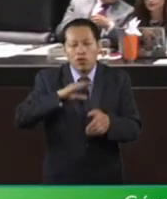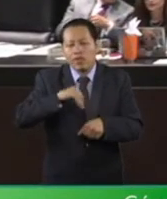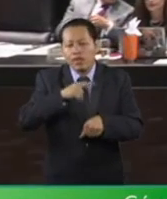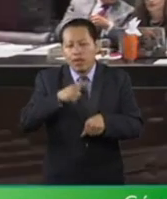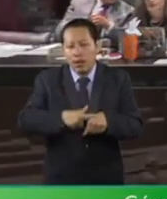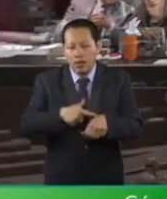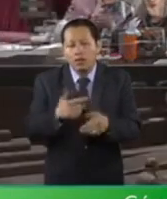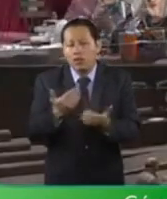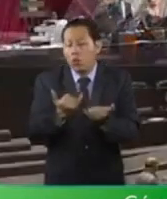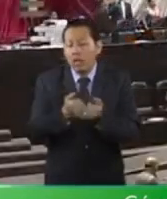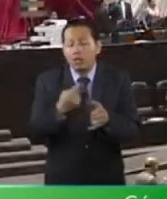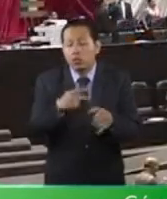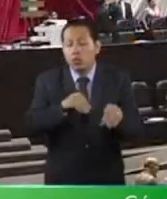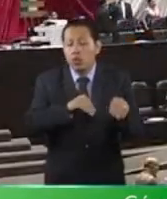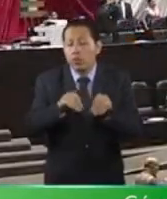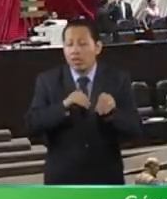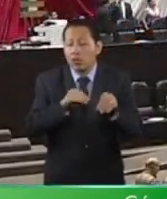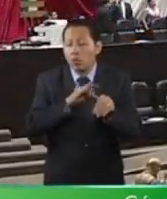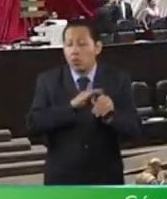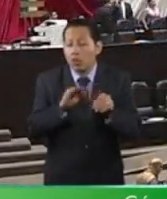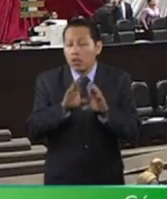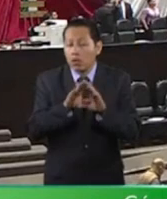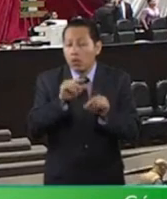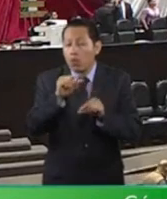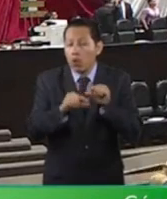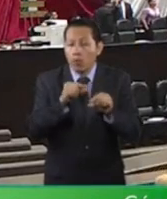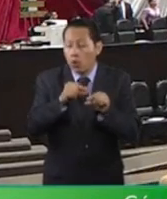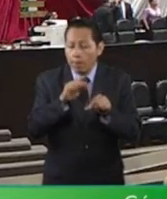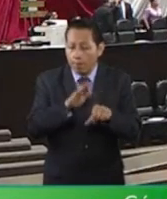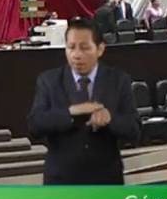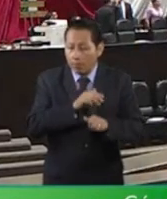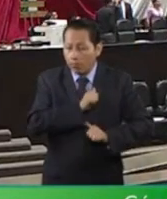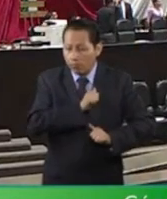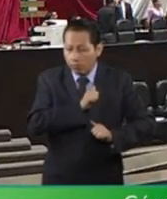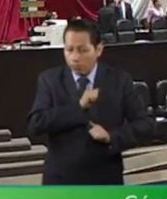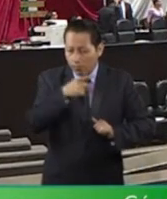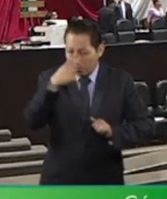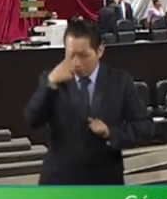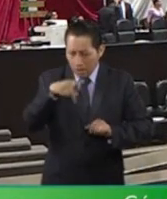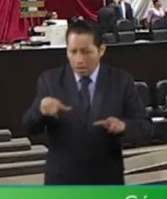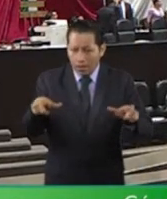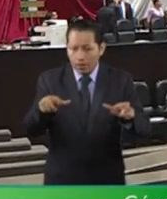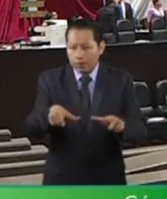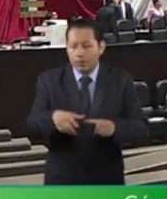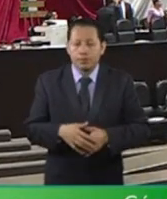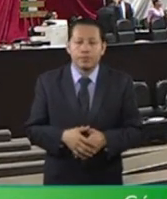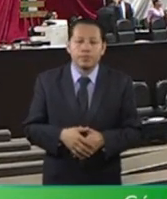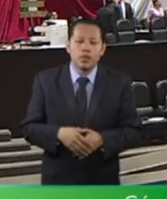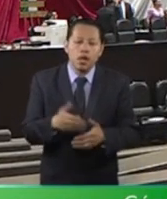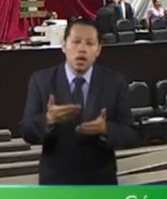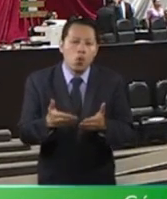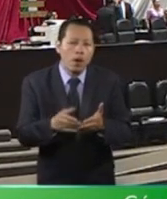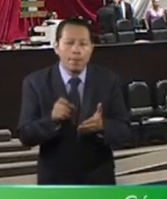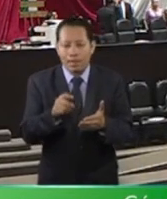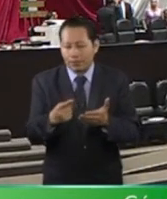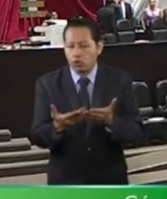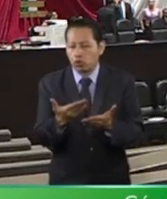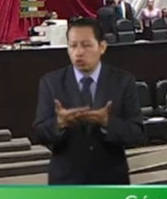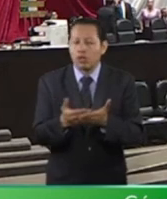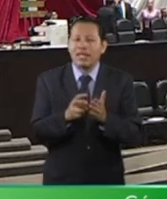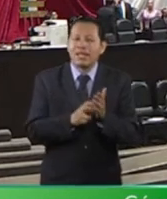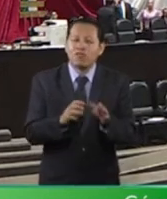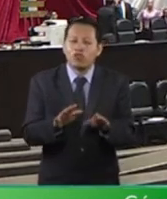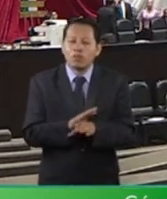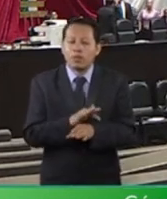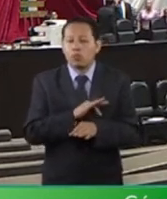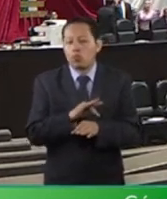su movimiento han ido profundizando la militarización de la seguridad pública. Ahora, con esta reforma, se